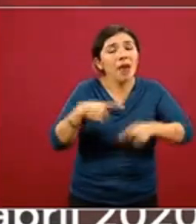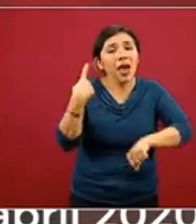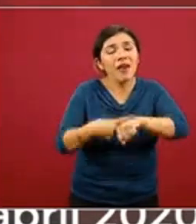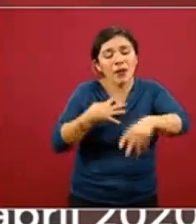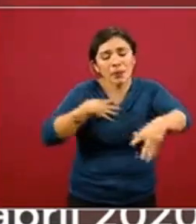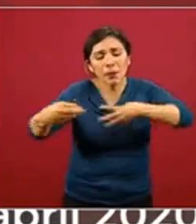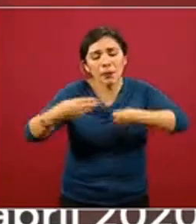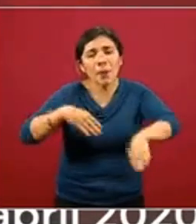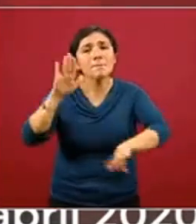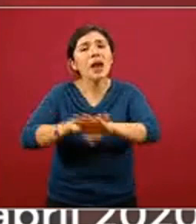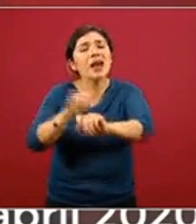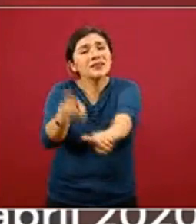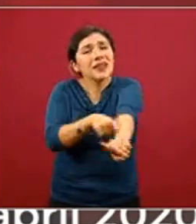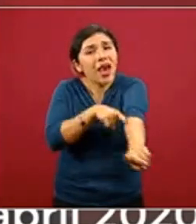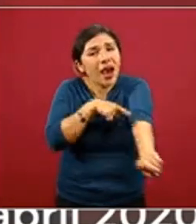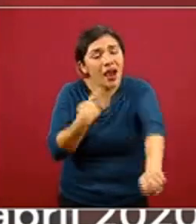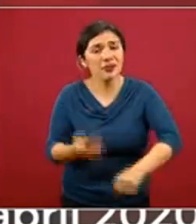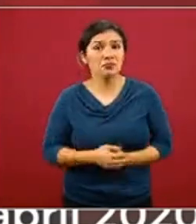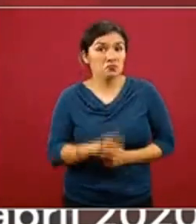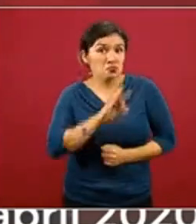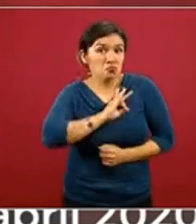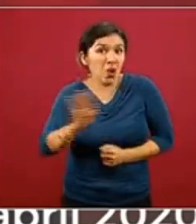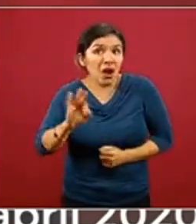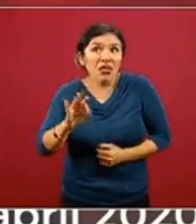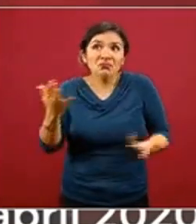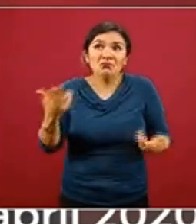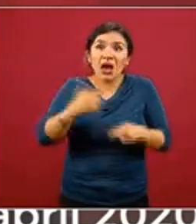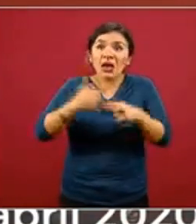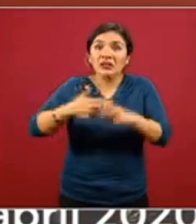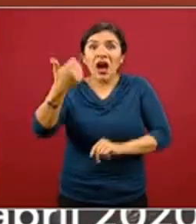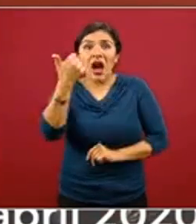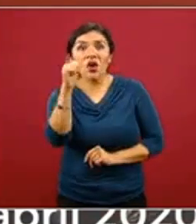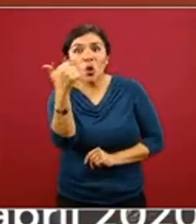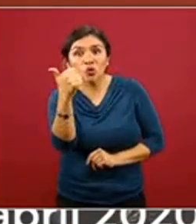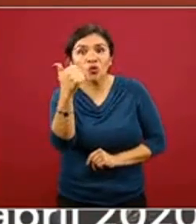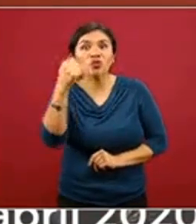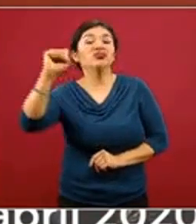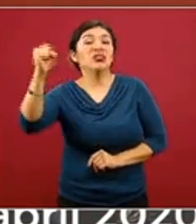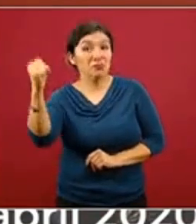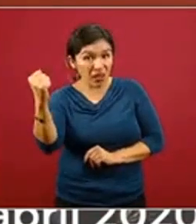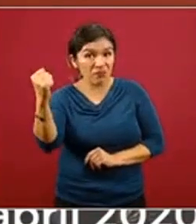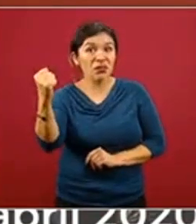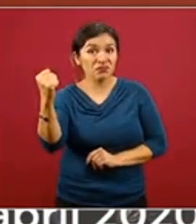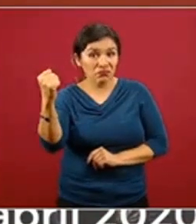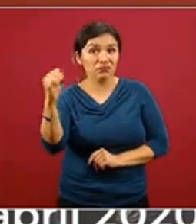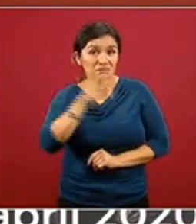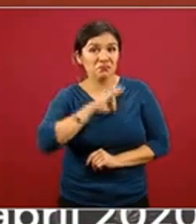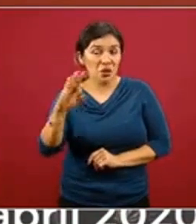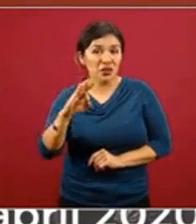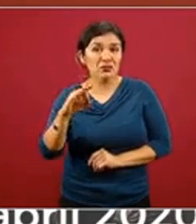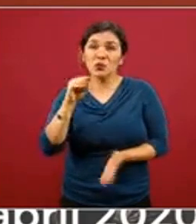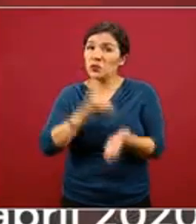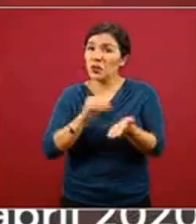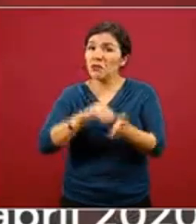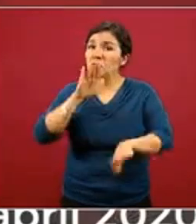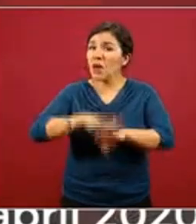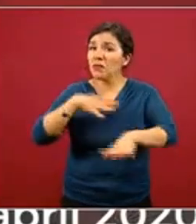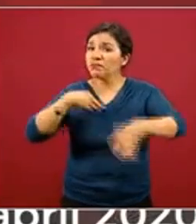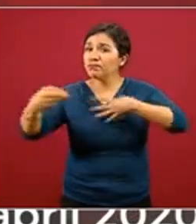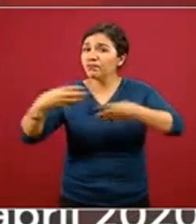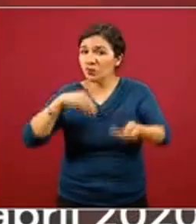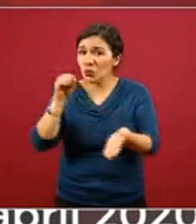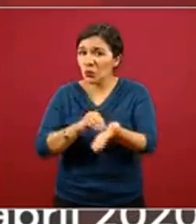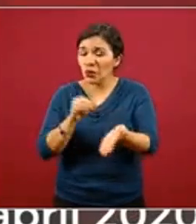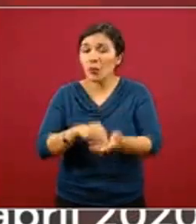una epidemia prolongada, posiblemente hasta agosto o incluso septiembre podríamos tener todavía una transmisión